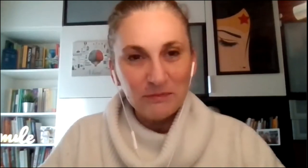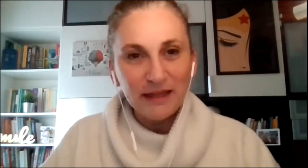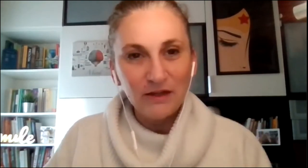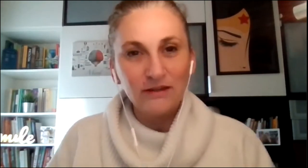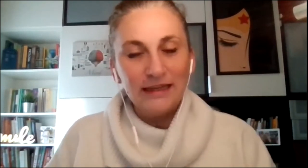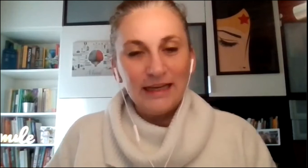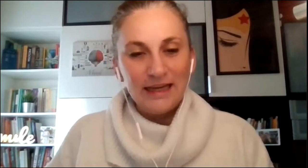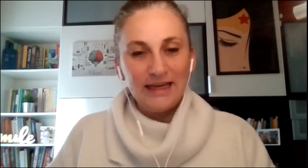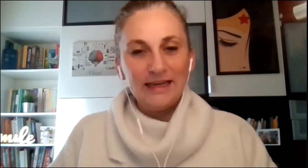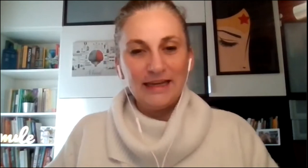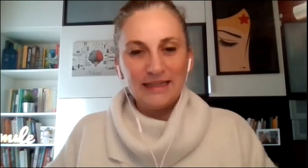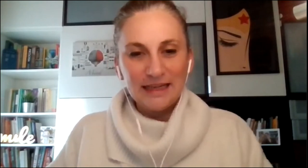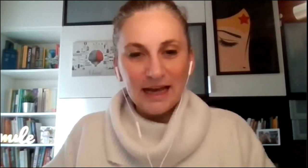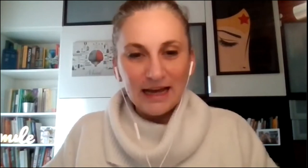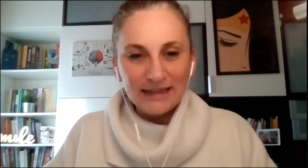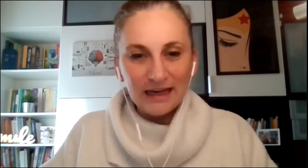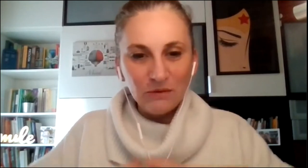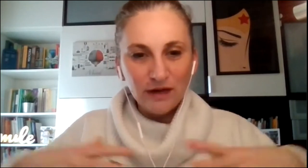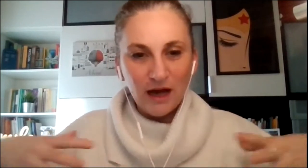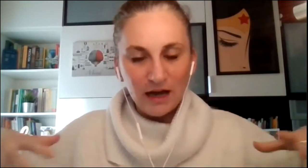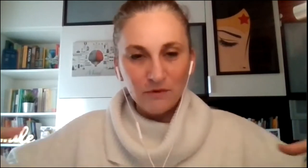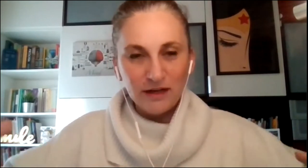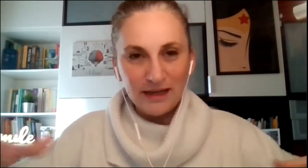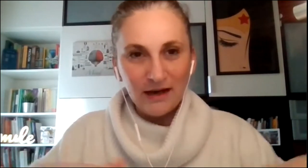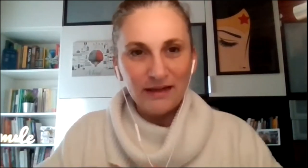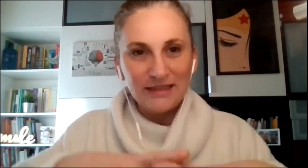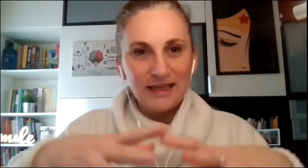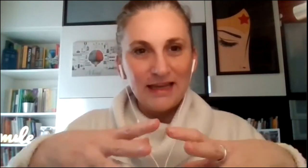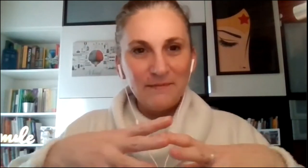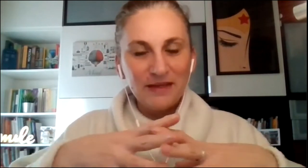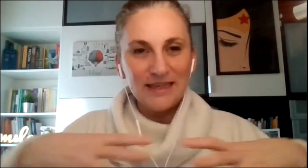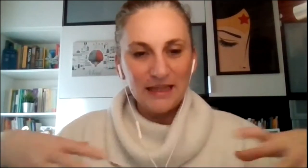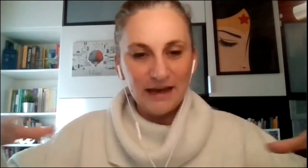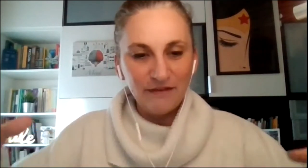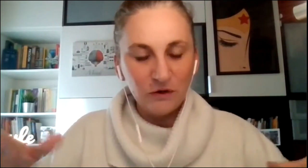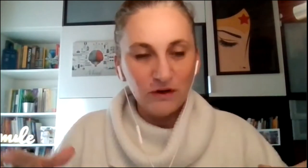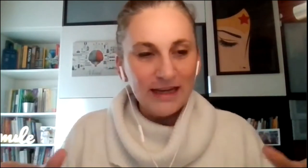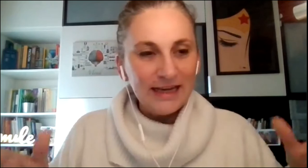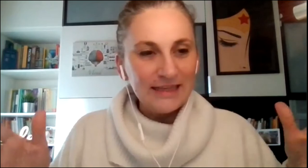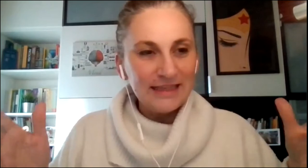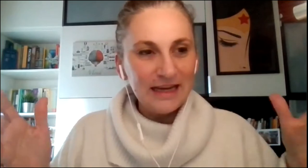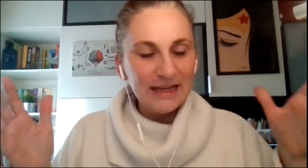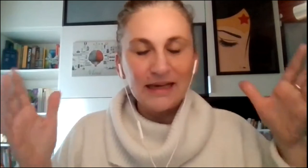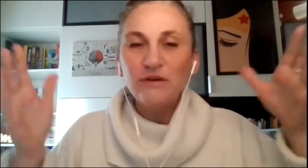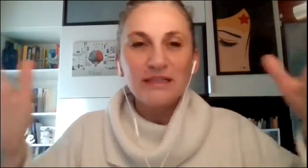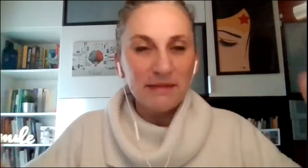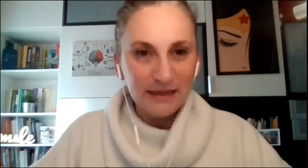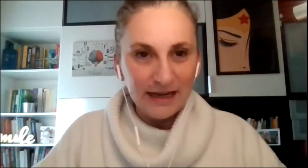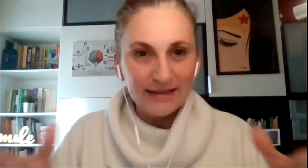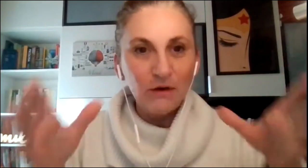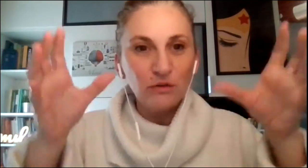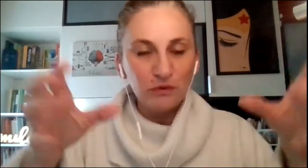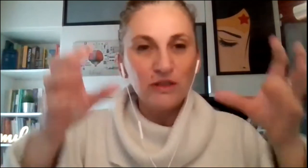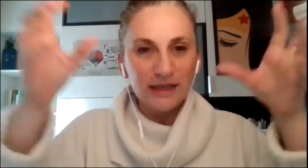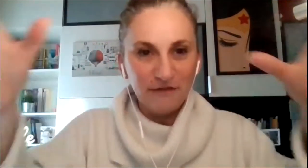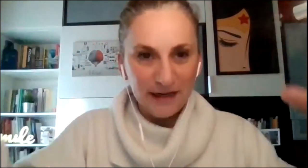Un espacio que tenga una armonía, que sea diáfano, que tenga una simetría,